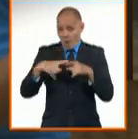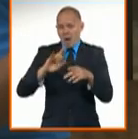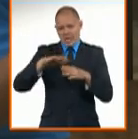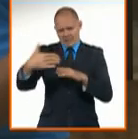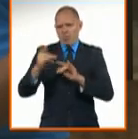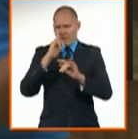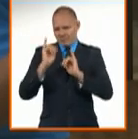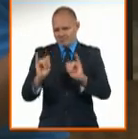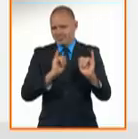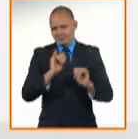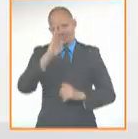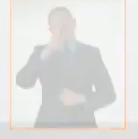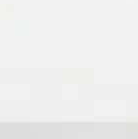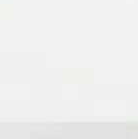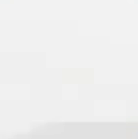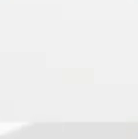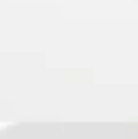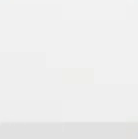saludos